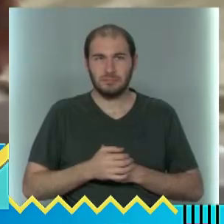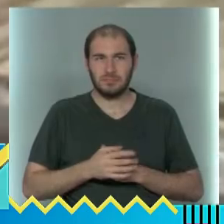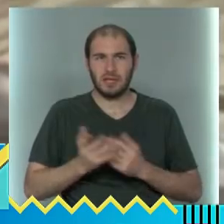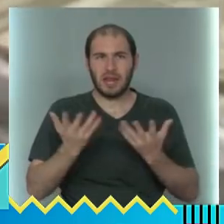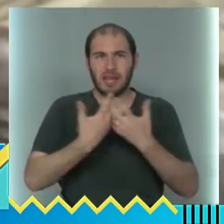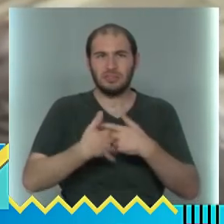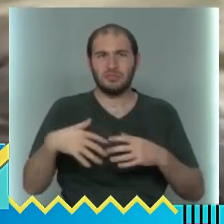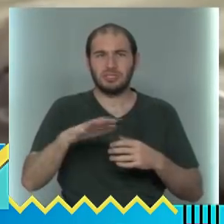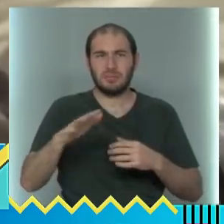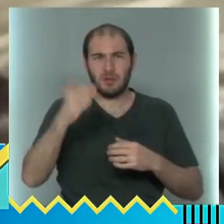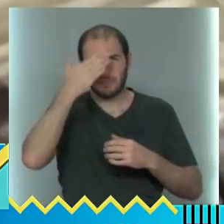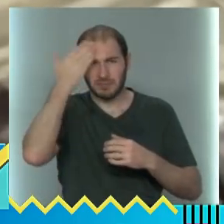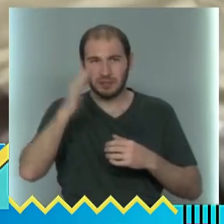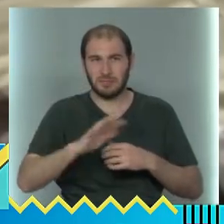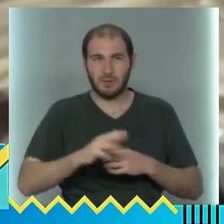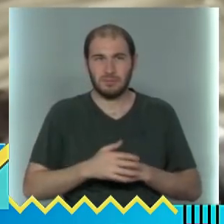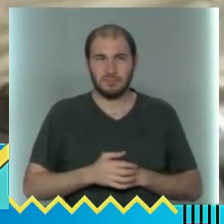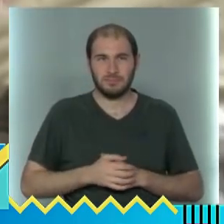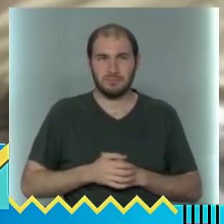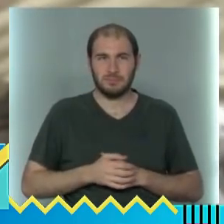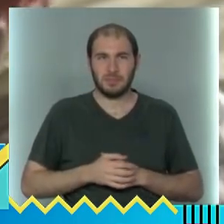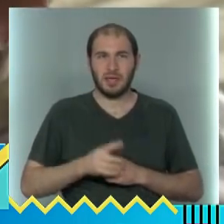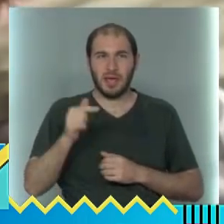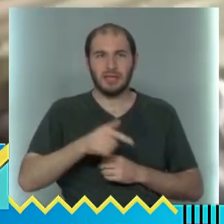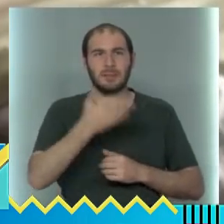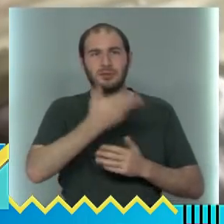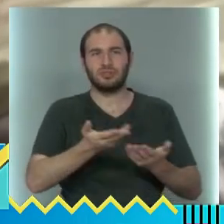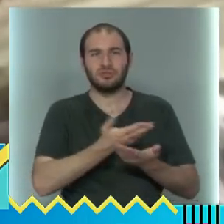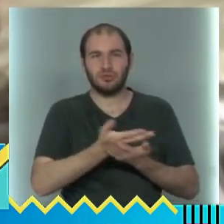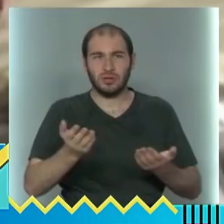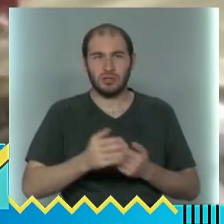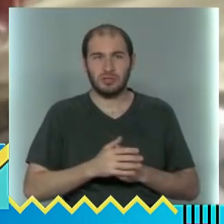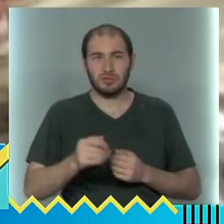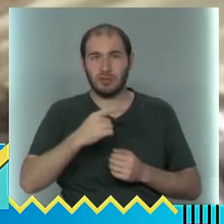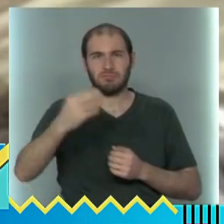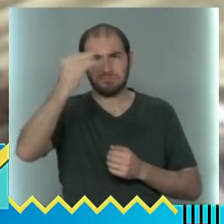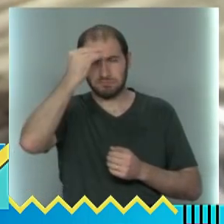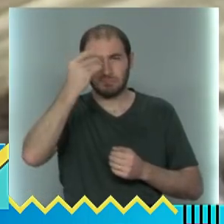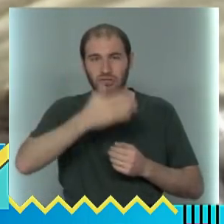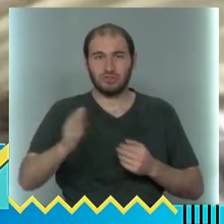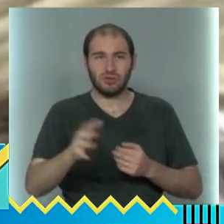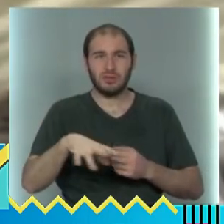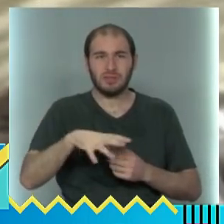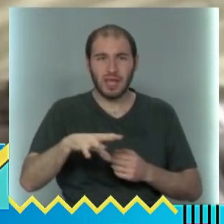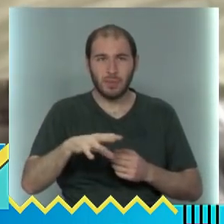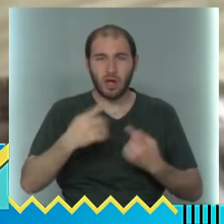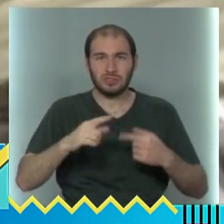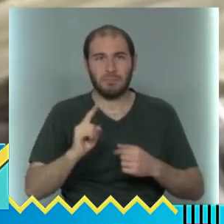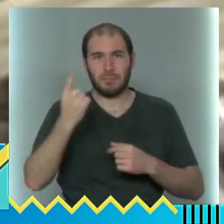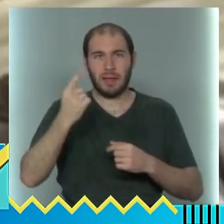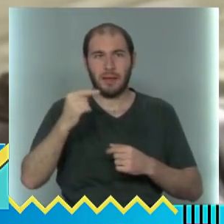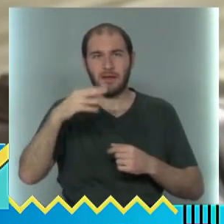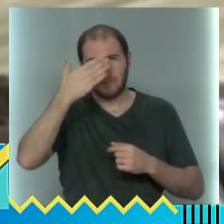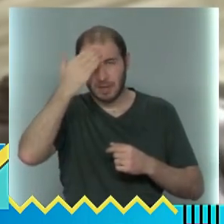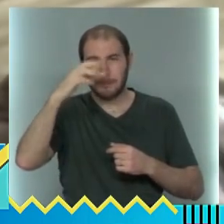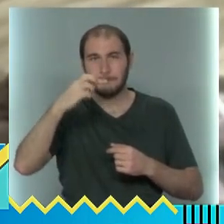asocia el temblor con esta enfermedad. Eso está en la población y lo tienen en la cabeza todos los pacientes. El tiemblo, lo primero que se piensa es en la enfermedad